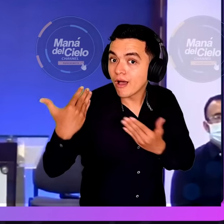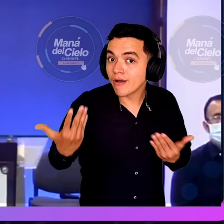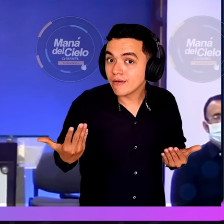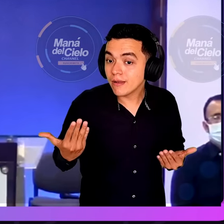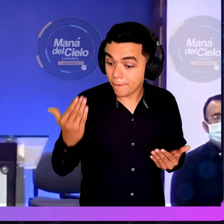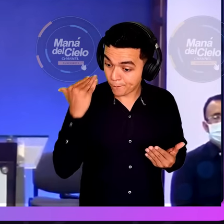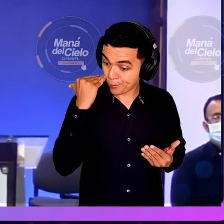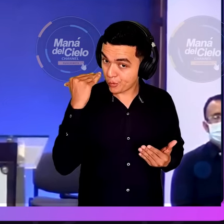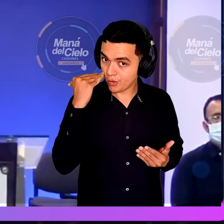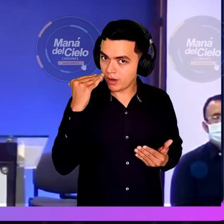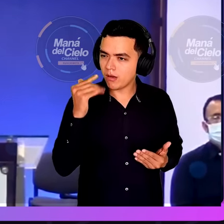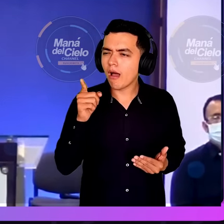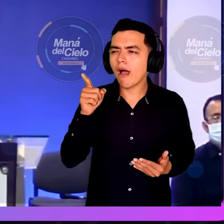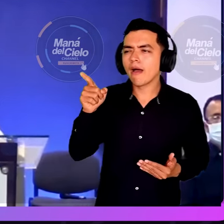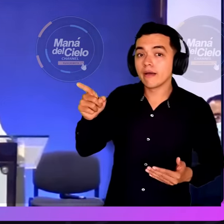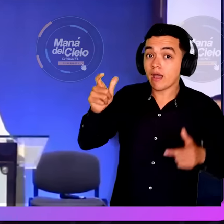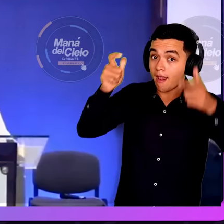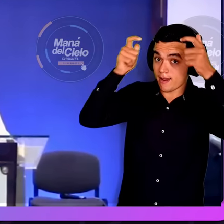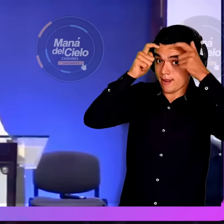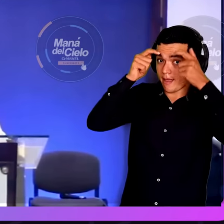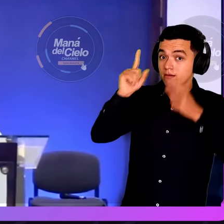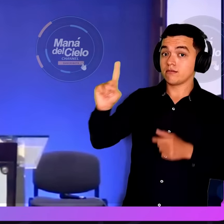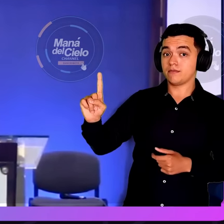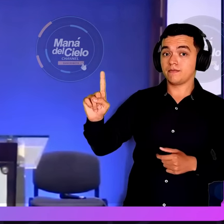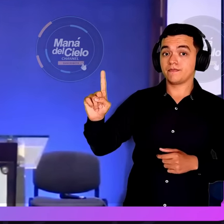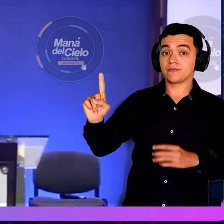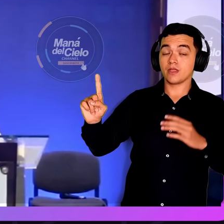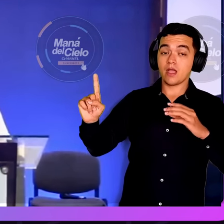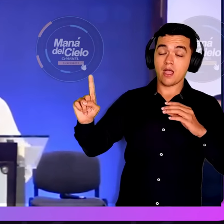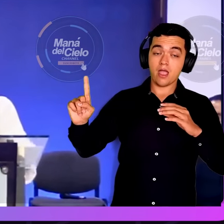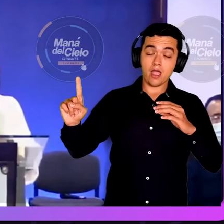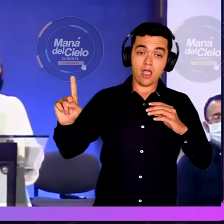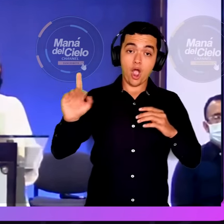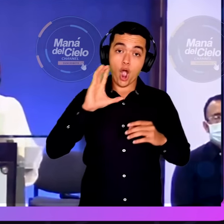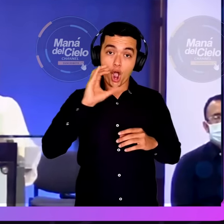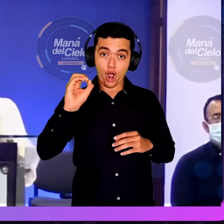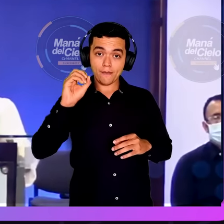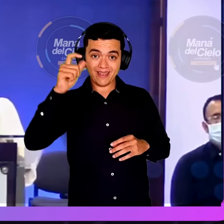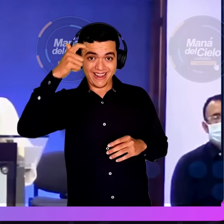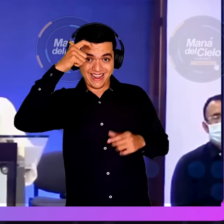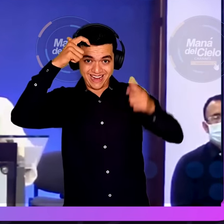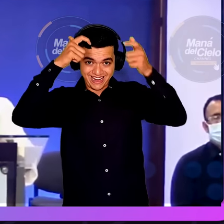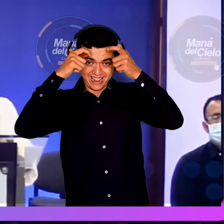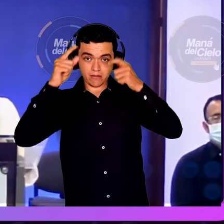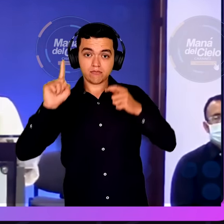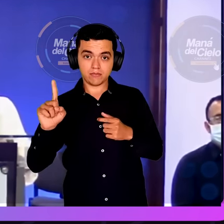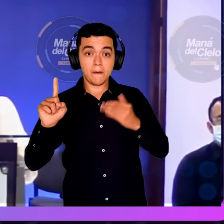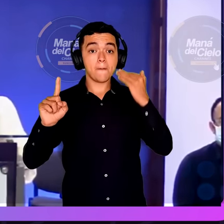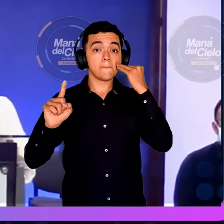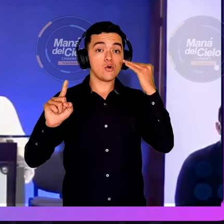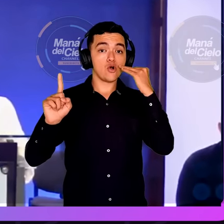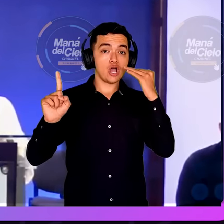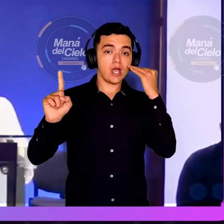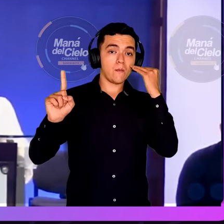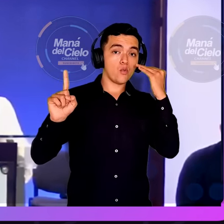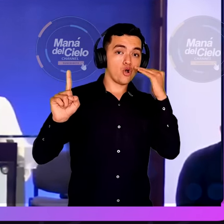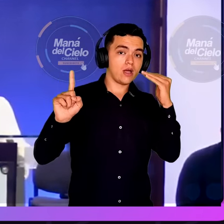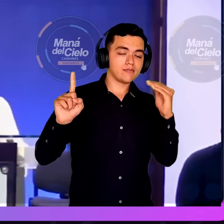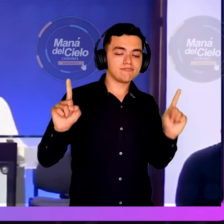Eso nos gusta. O sea, nos gusta el privilegio, pero todo